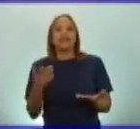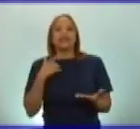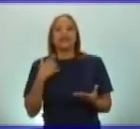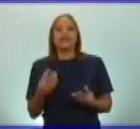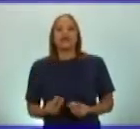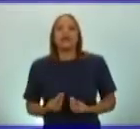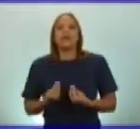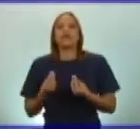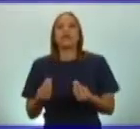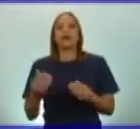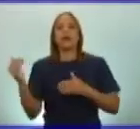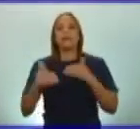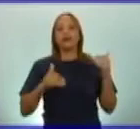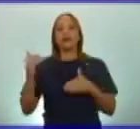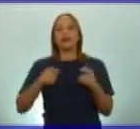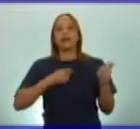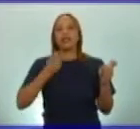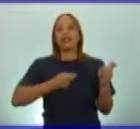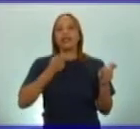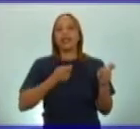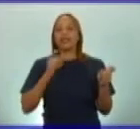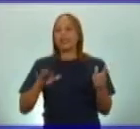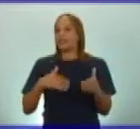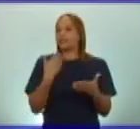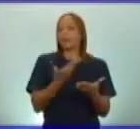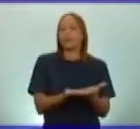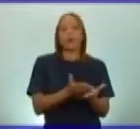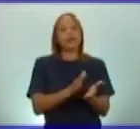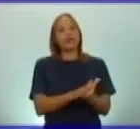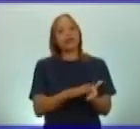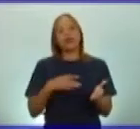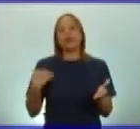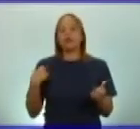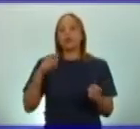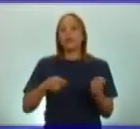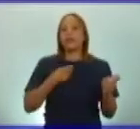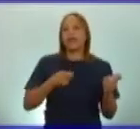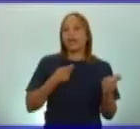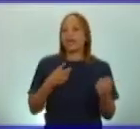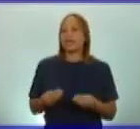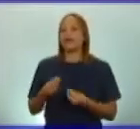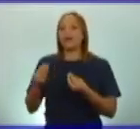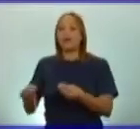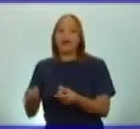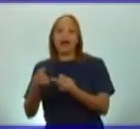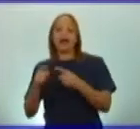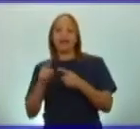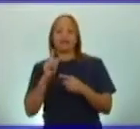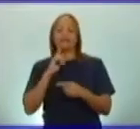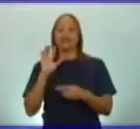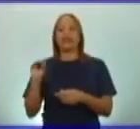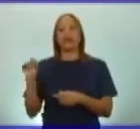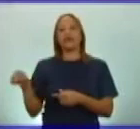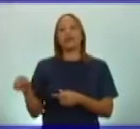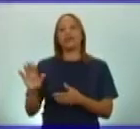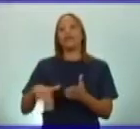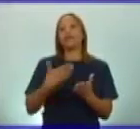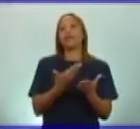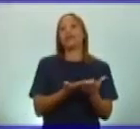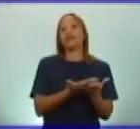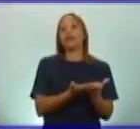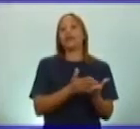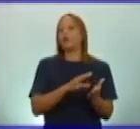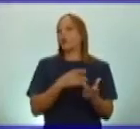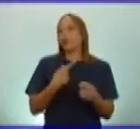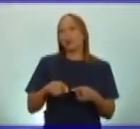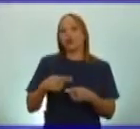motivados a participar en la guerra por promesas que se le hicieron? ¿Recuerdan eso, verdad? ¿Verdad que muchos fueron a la guerra porque se les prometió muchísimas cosas?